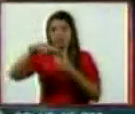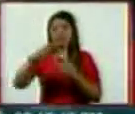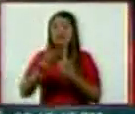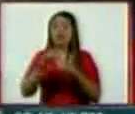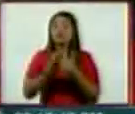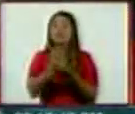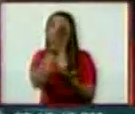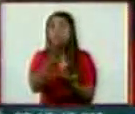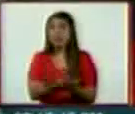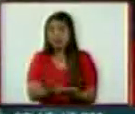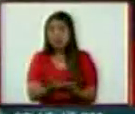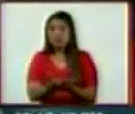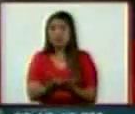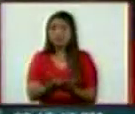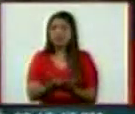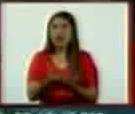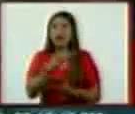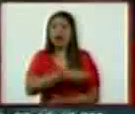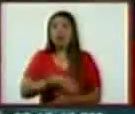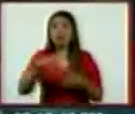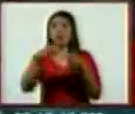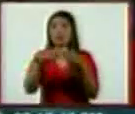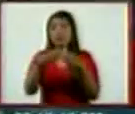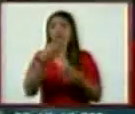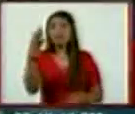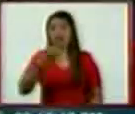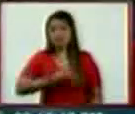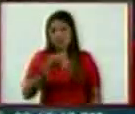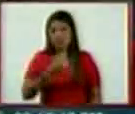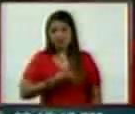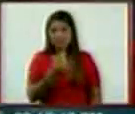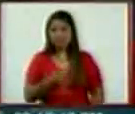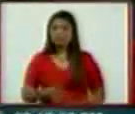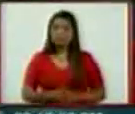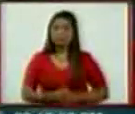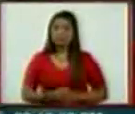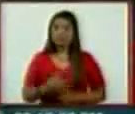propuso complementariamente la Comisión de la Verdad,